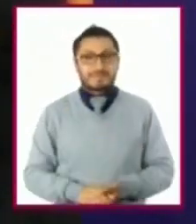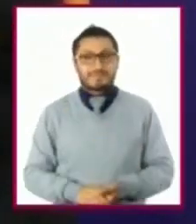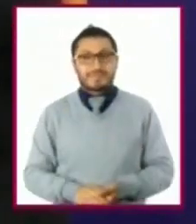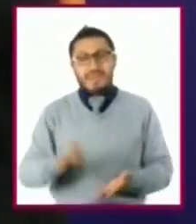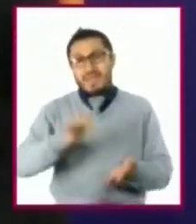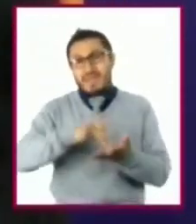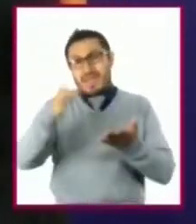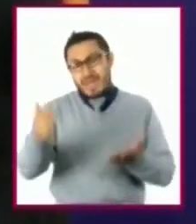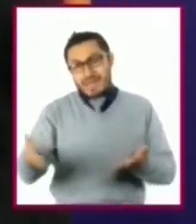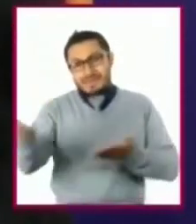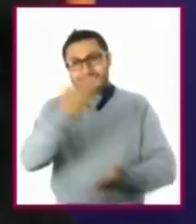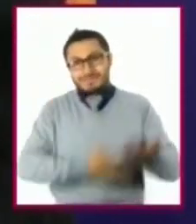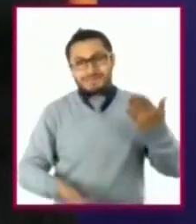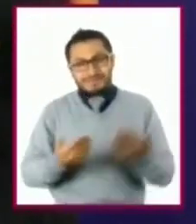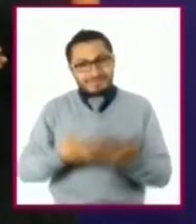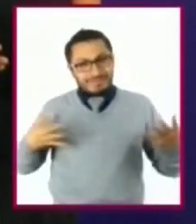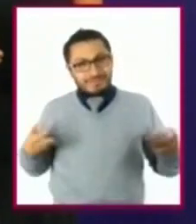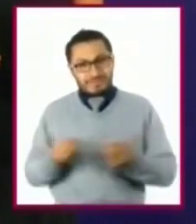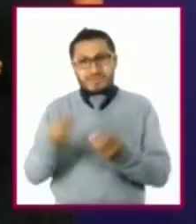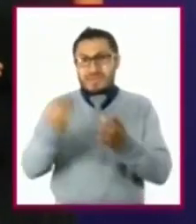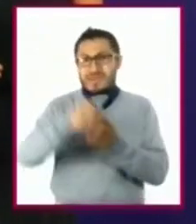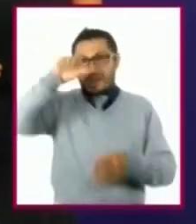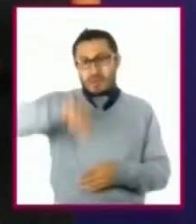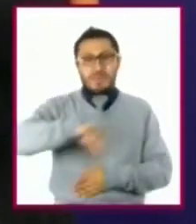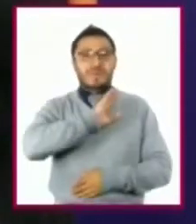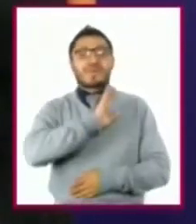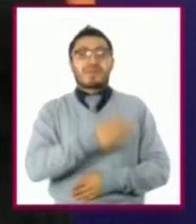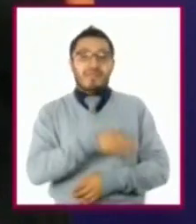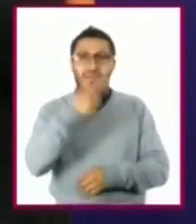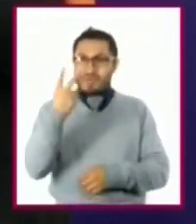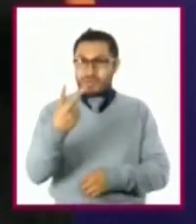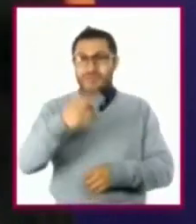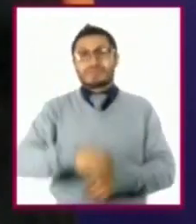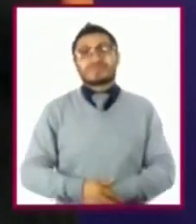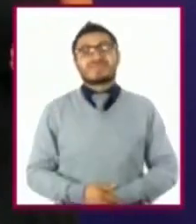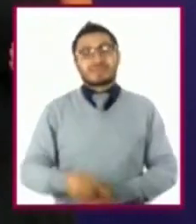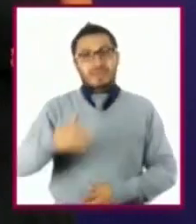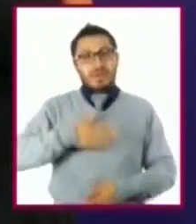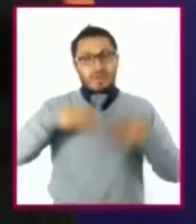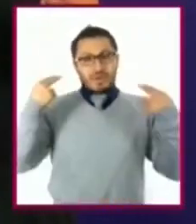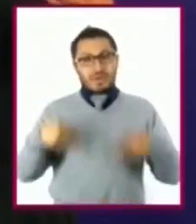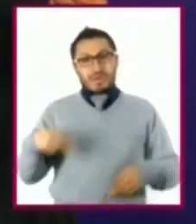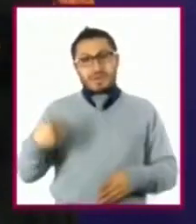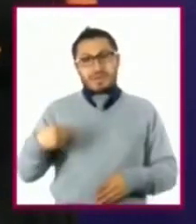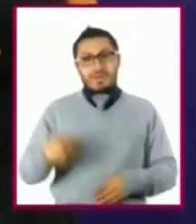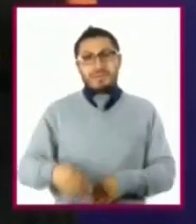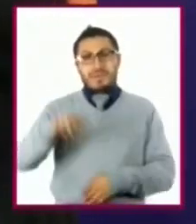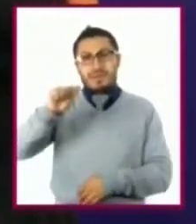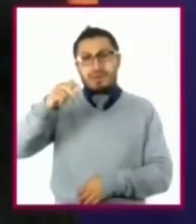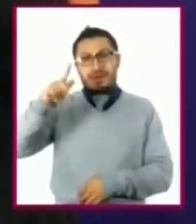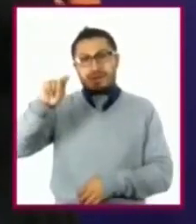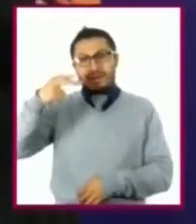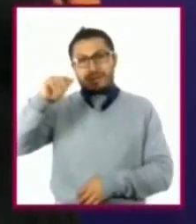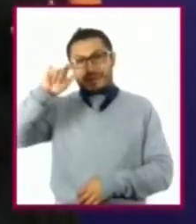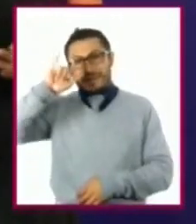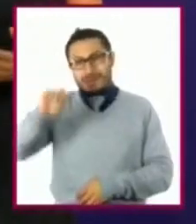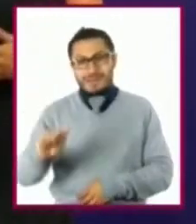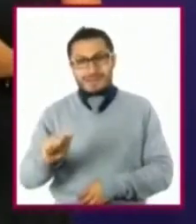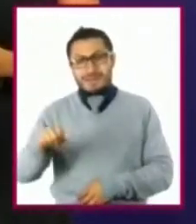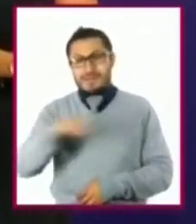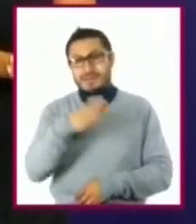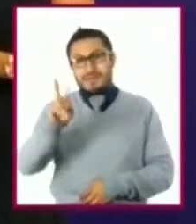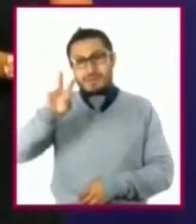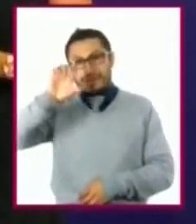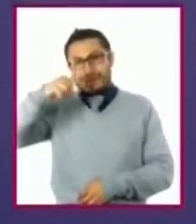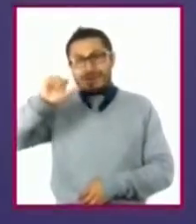Gracias por compartir con nosotros esta sesión de Lengua Materna 2. Yo soy la profesora Atalia Vega y hoy hemos aprendido algo